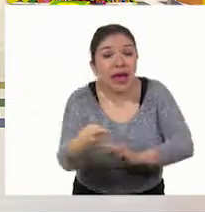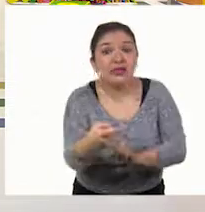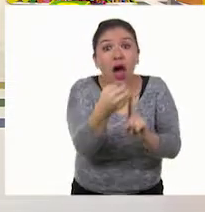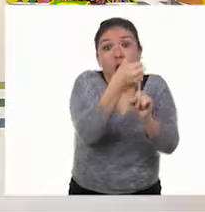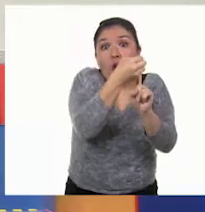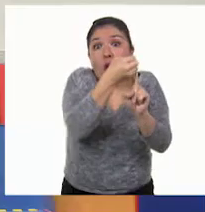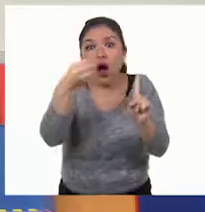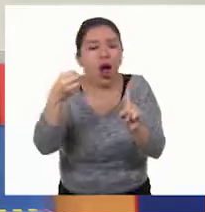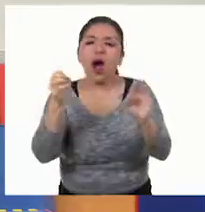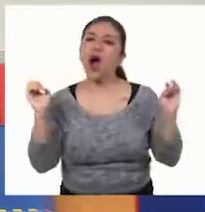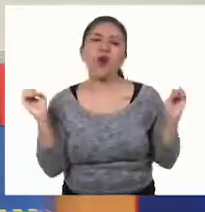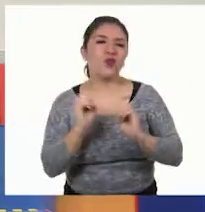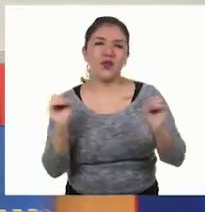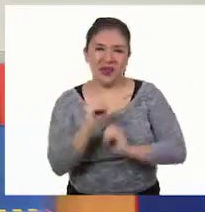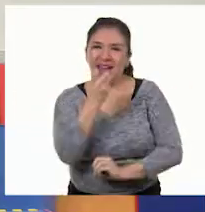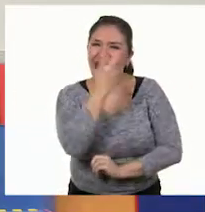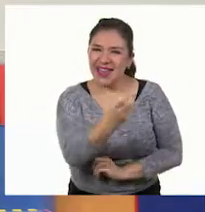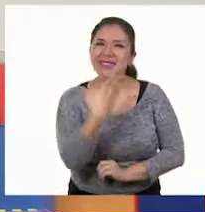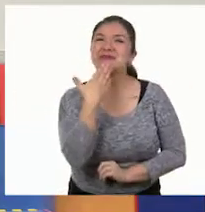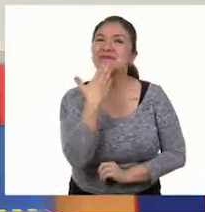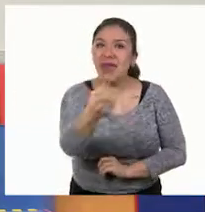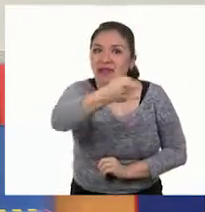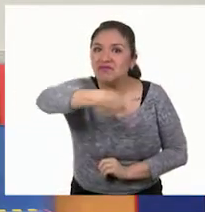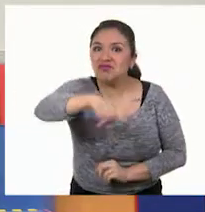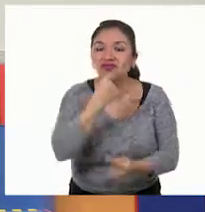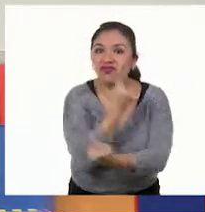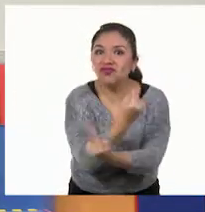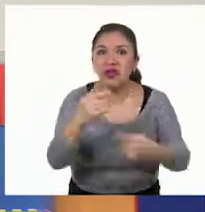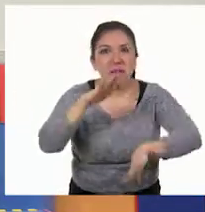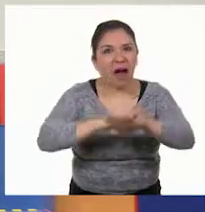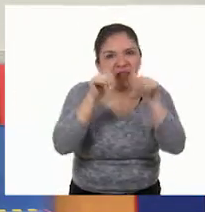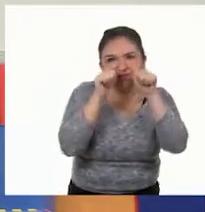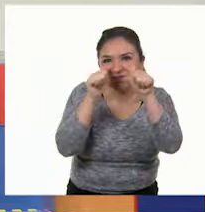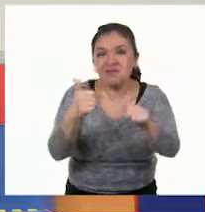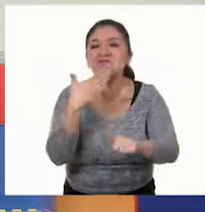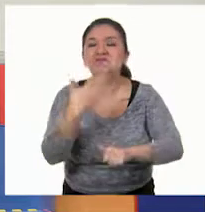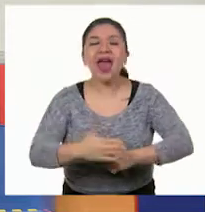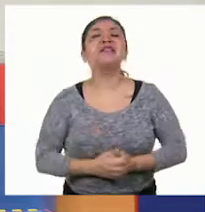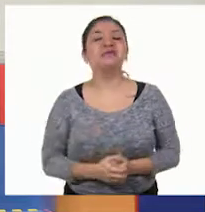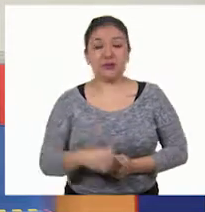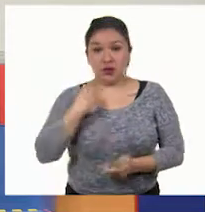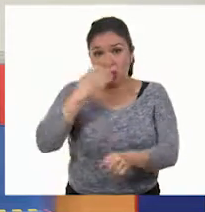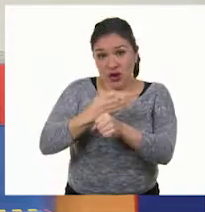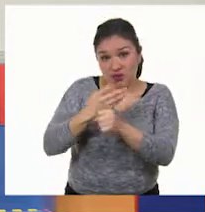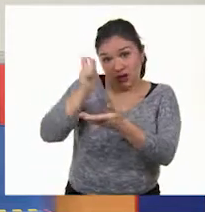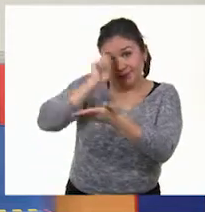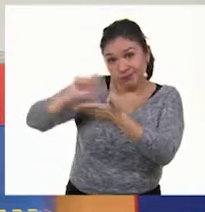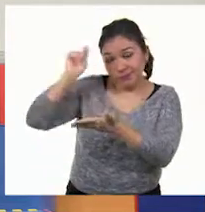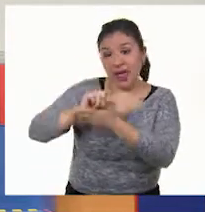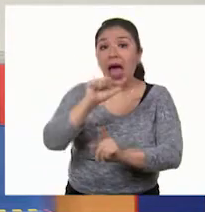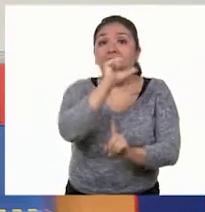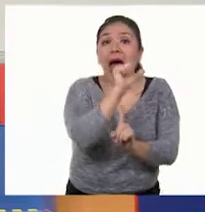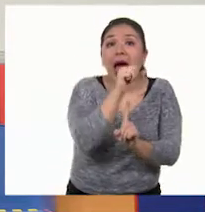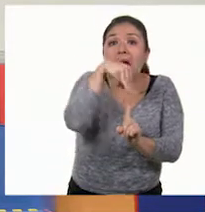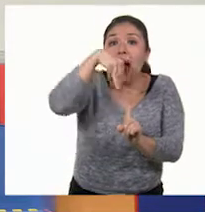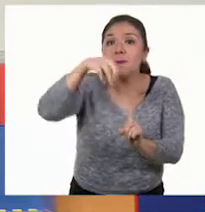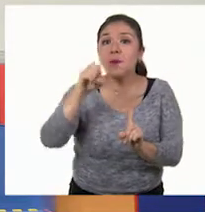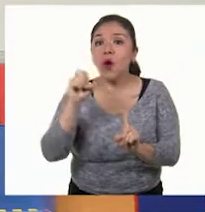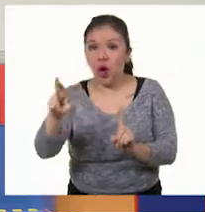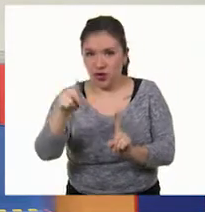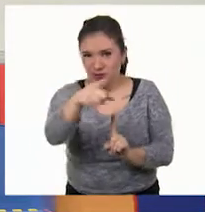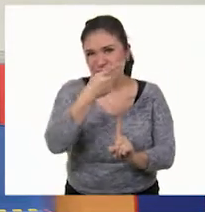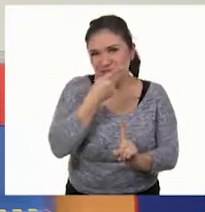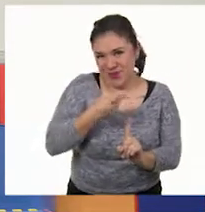un texto. Muy bien, nuestros niños están en todo. Lo voy a escribir amor, tal como